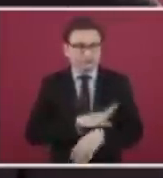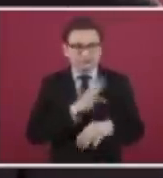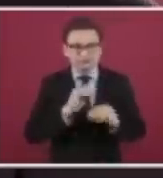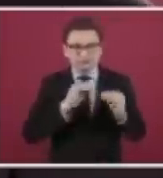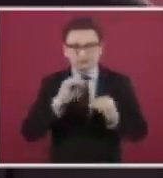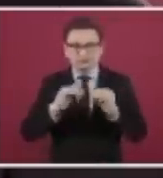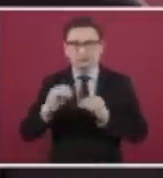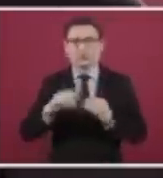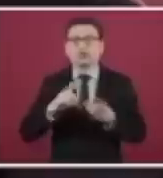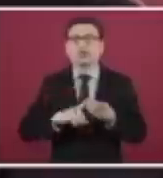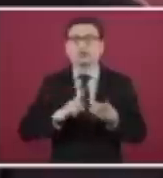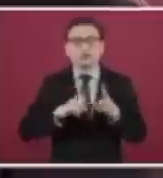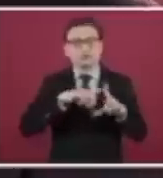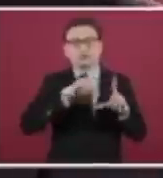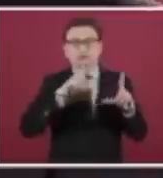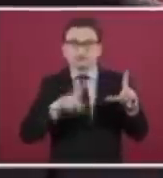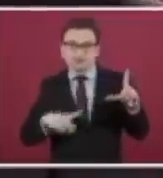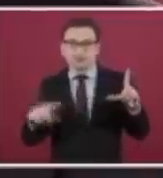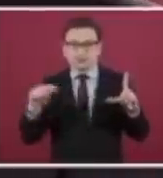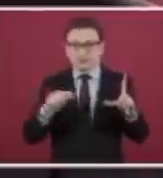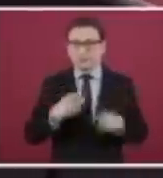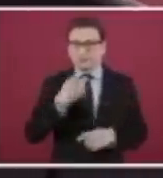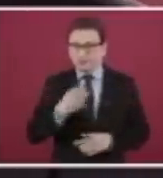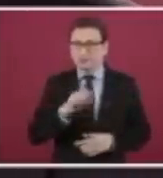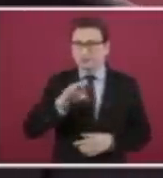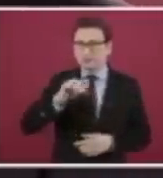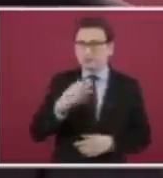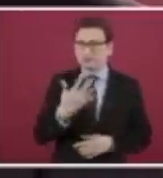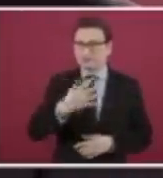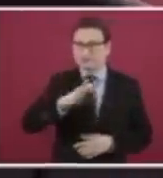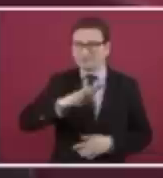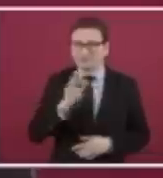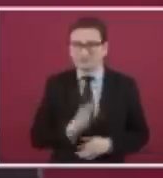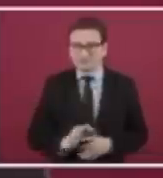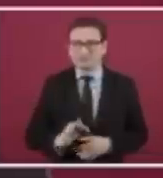el país. Por eso el 95%